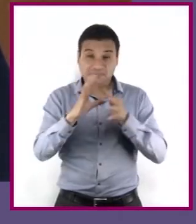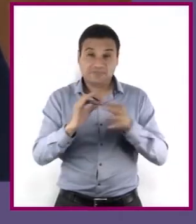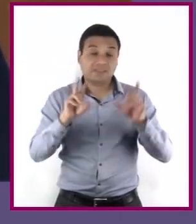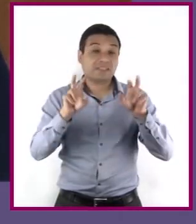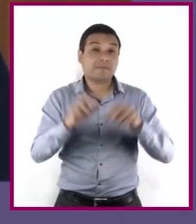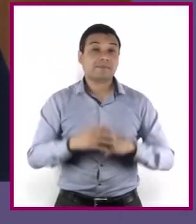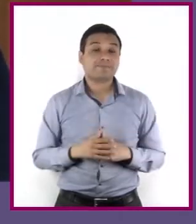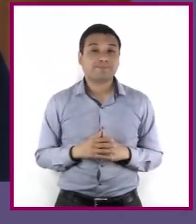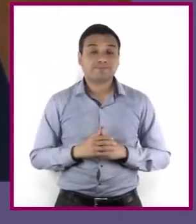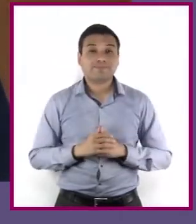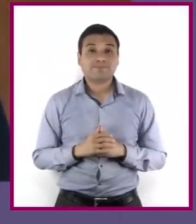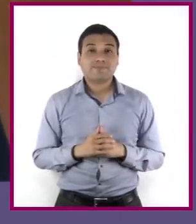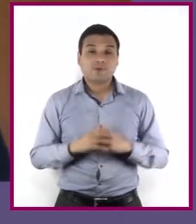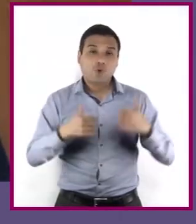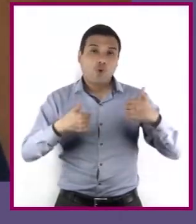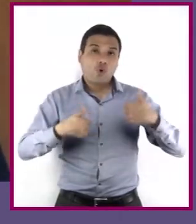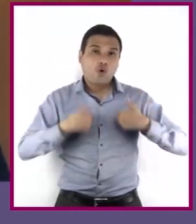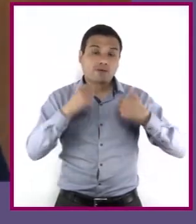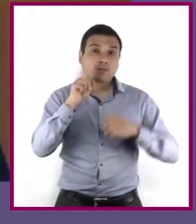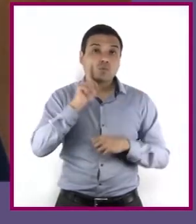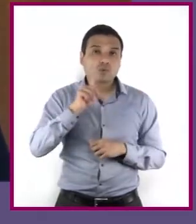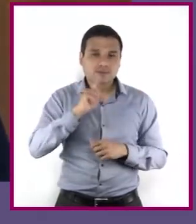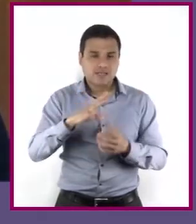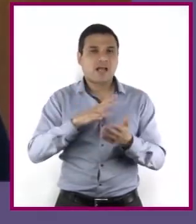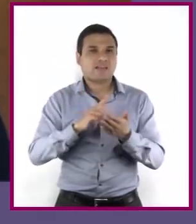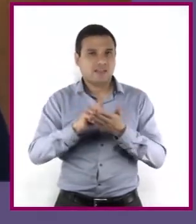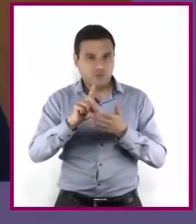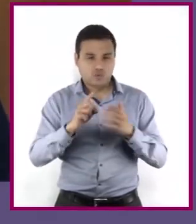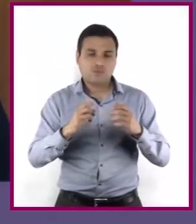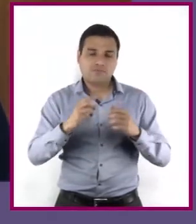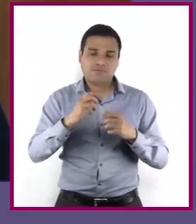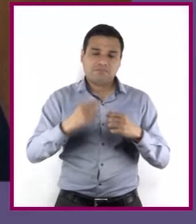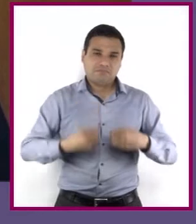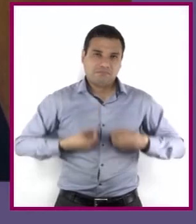es: Las adolescentes tenemos derecho a vivir y a soñar.